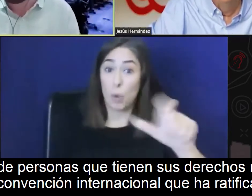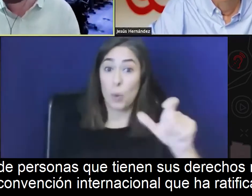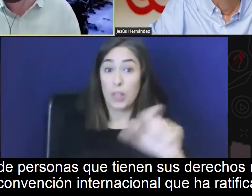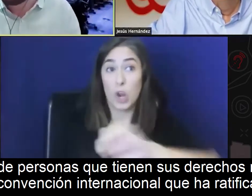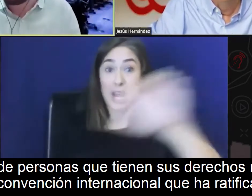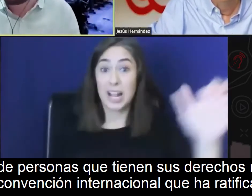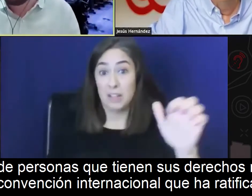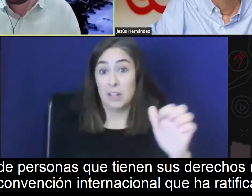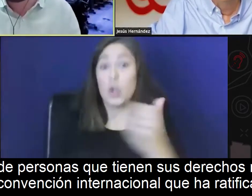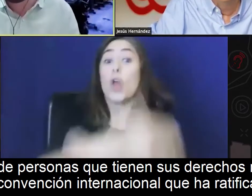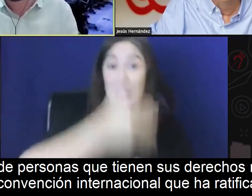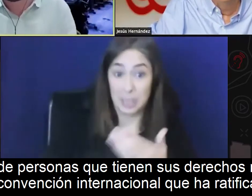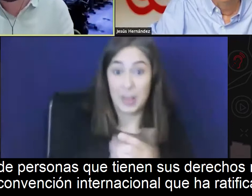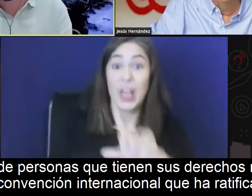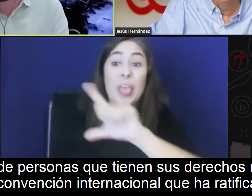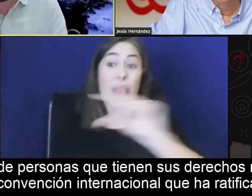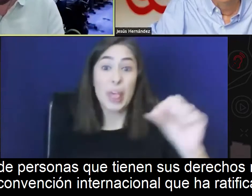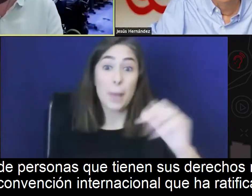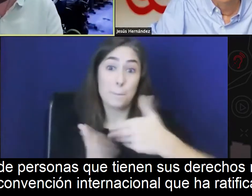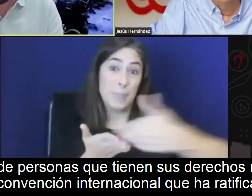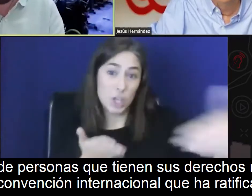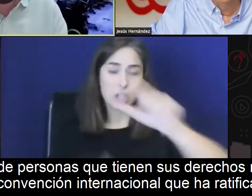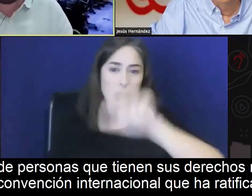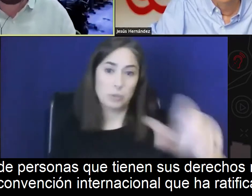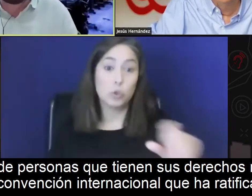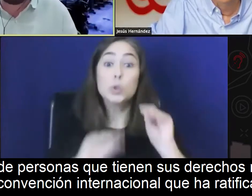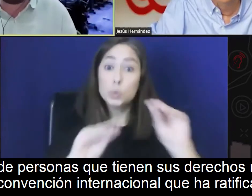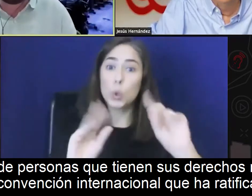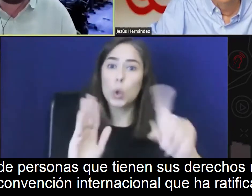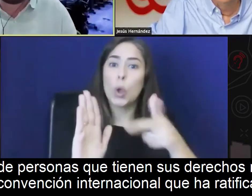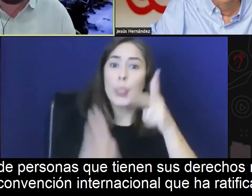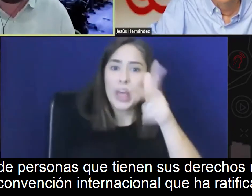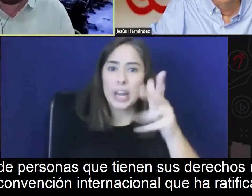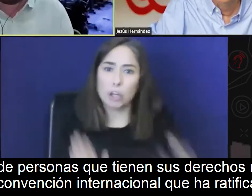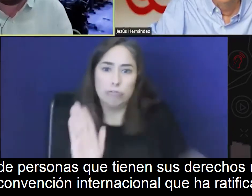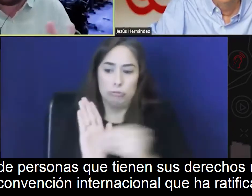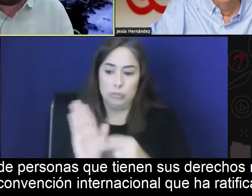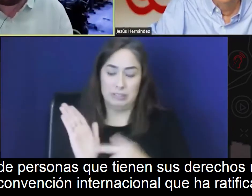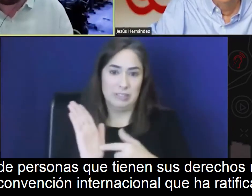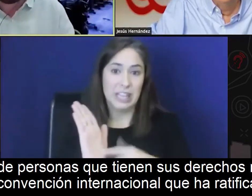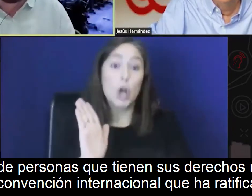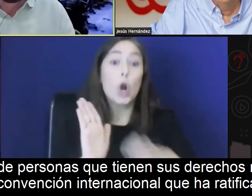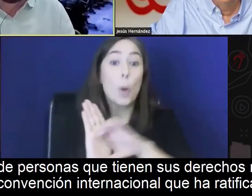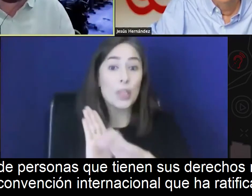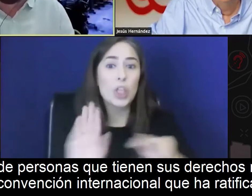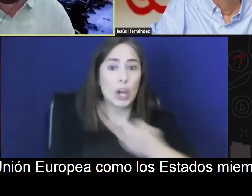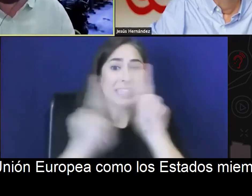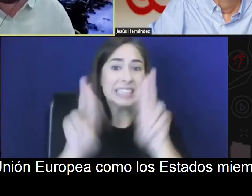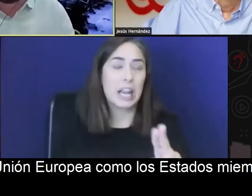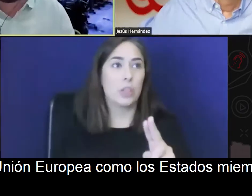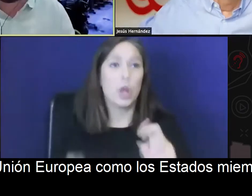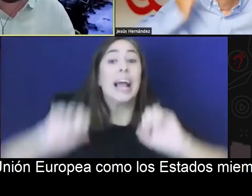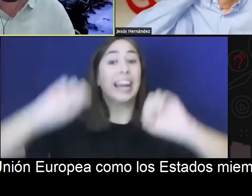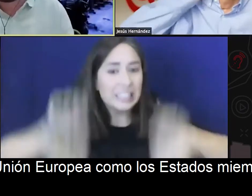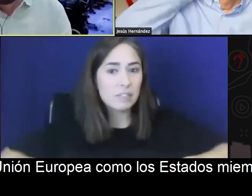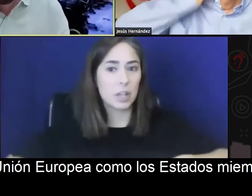100 millones de personas que tienen sus derechos recogidos en una convención internacional que ha ratificado tanto la Unión Europea